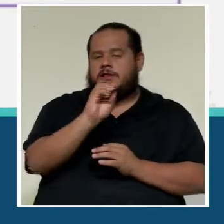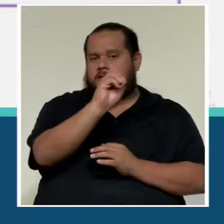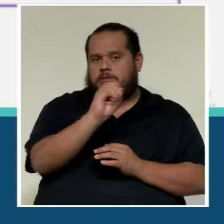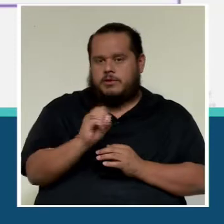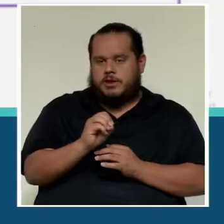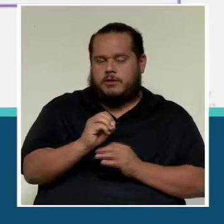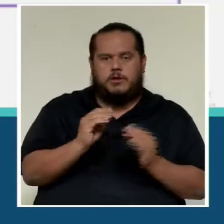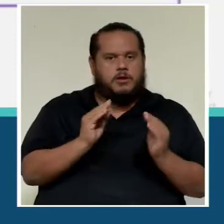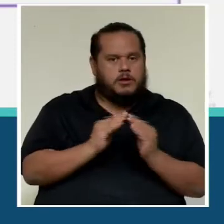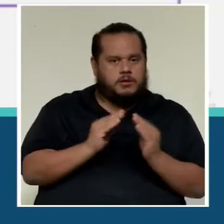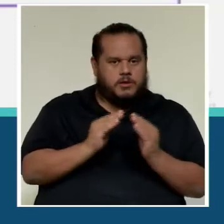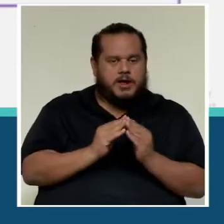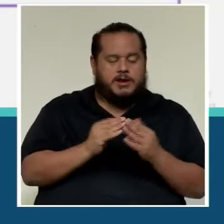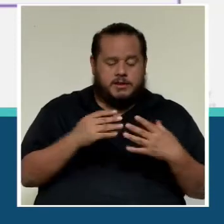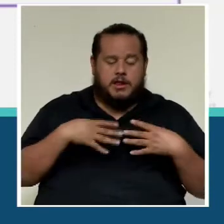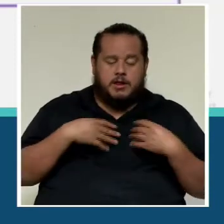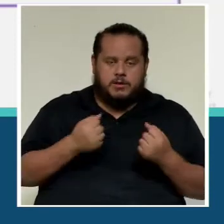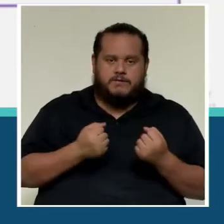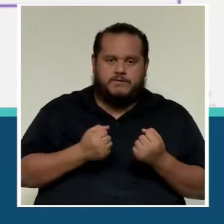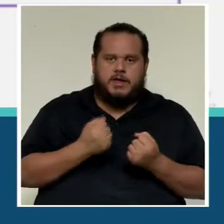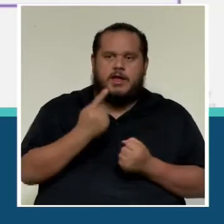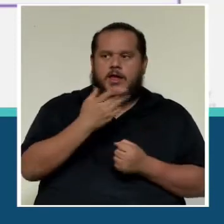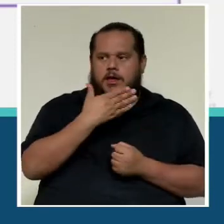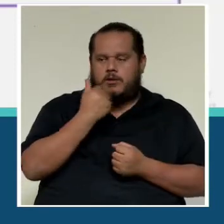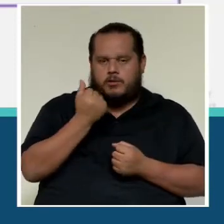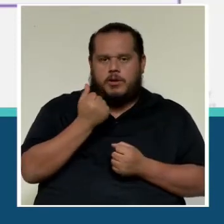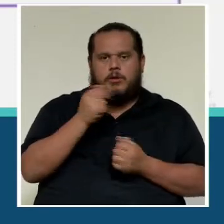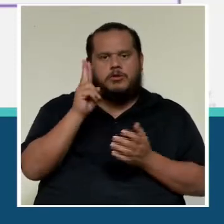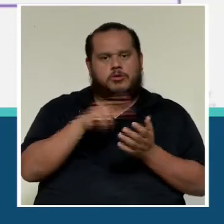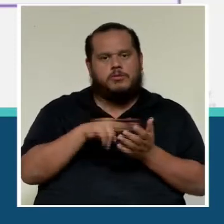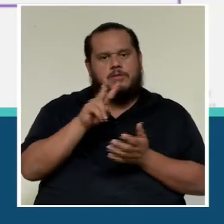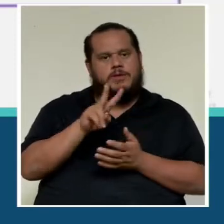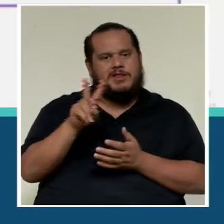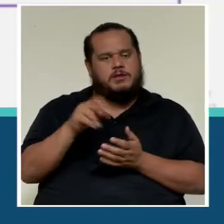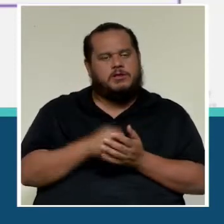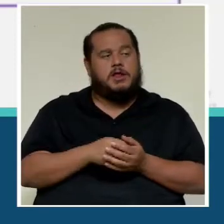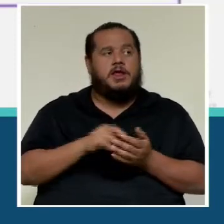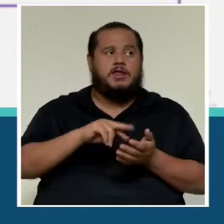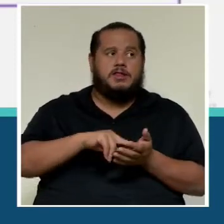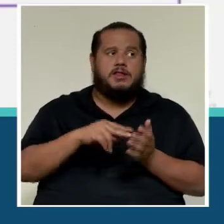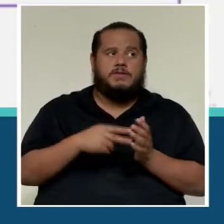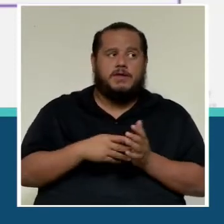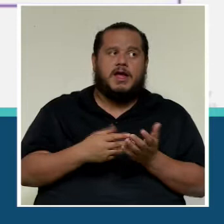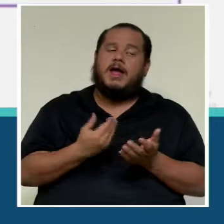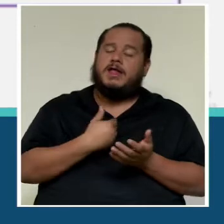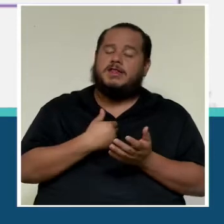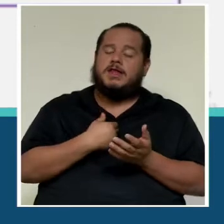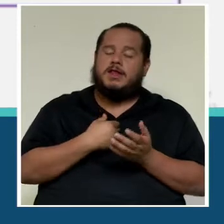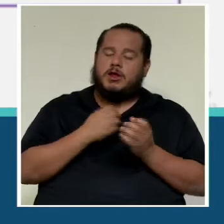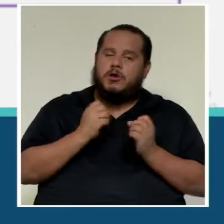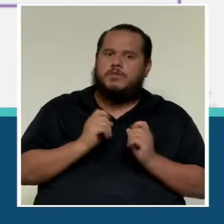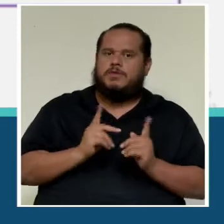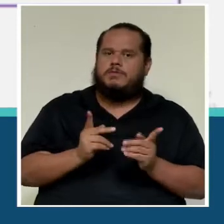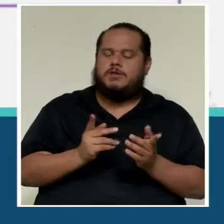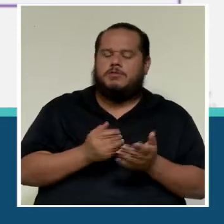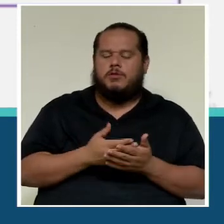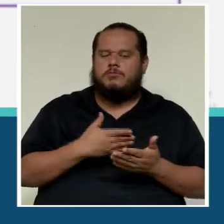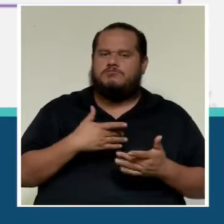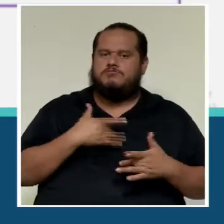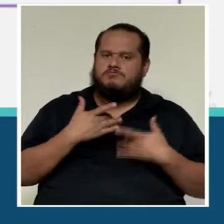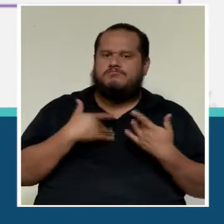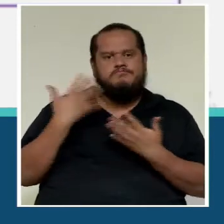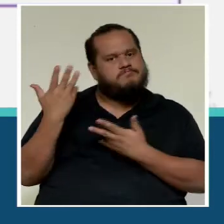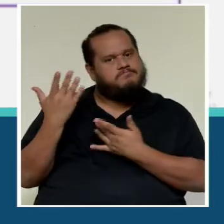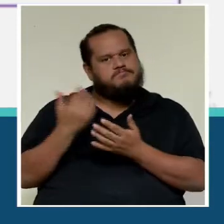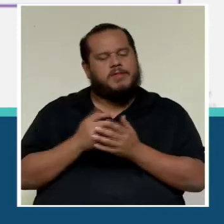76% de hogares confían en un mejor 2022. Es decir, hay optimismo. Además, eso sí,